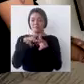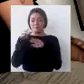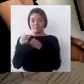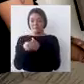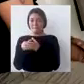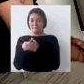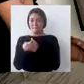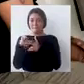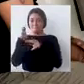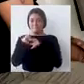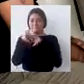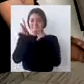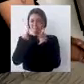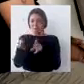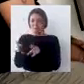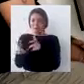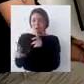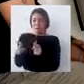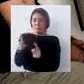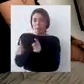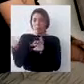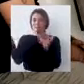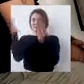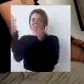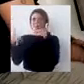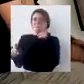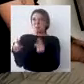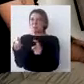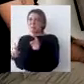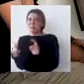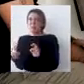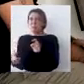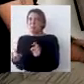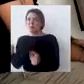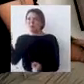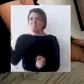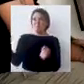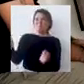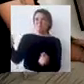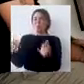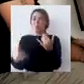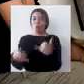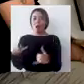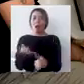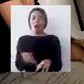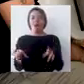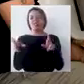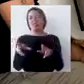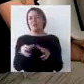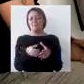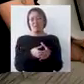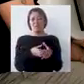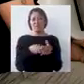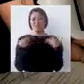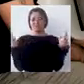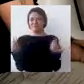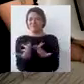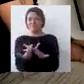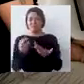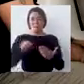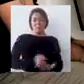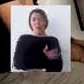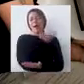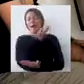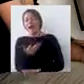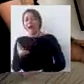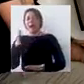de base y de común en todo eso? Y obviamente también los que se reúnen a leer poesía, a escribir cuentos, los talleres literarios. ¿Qué